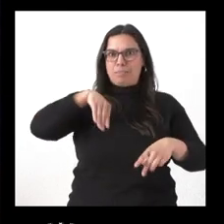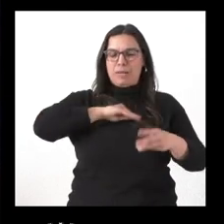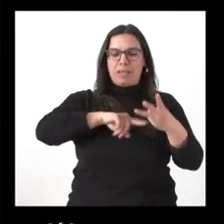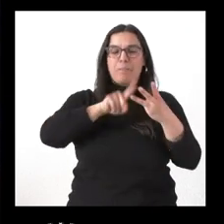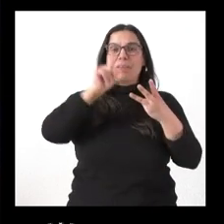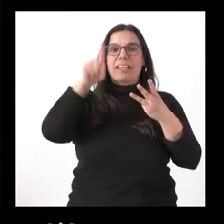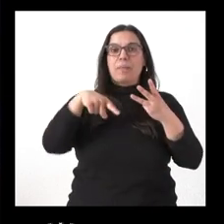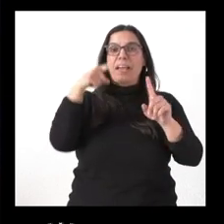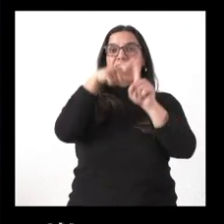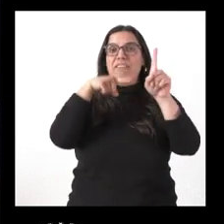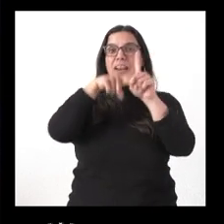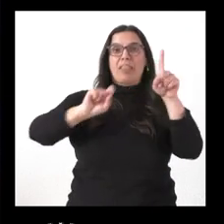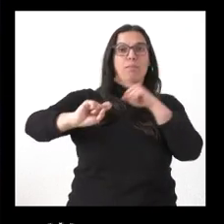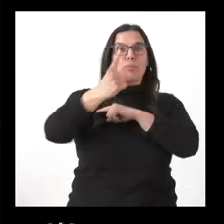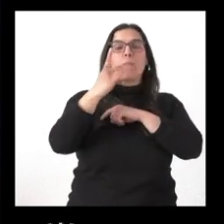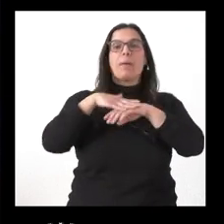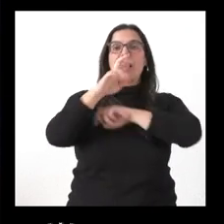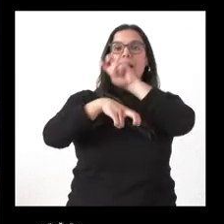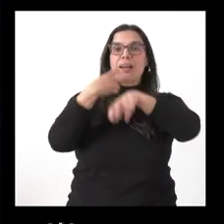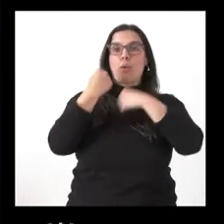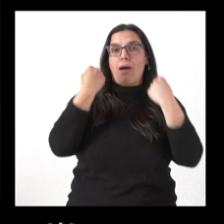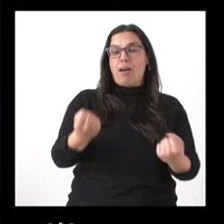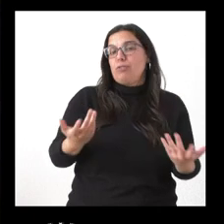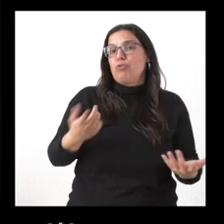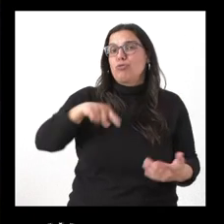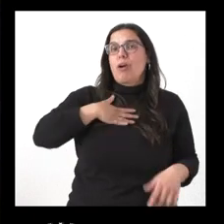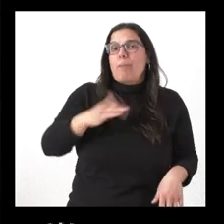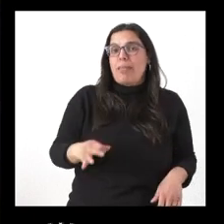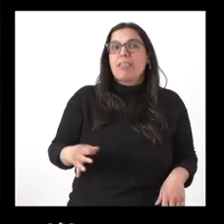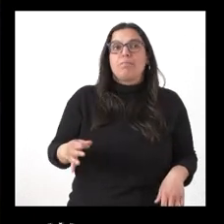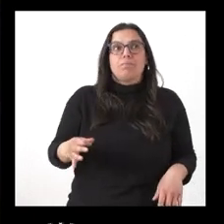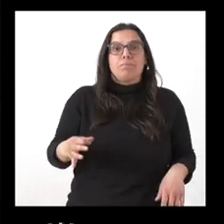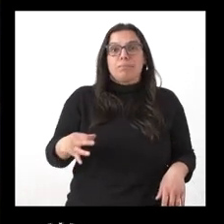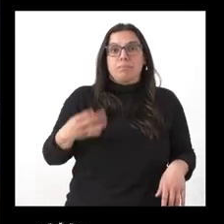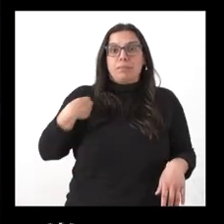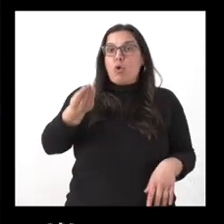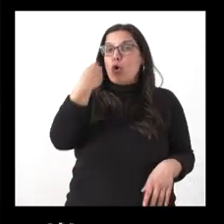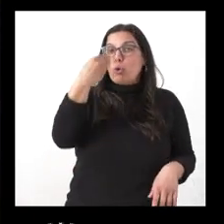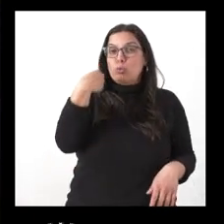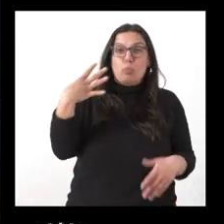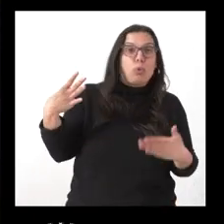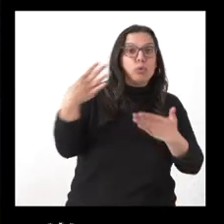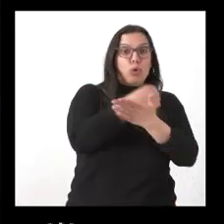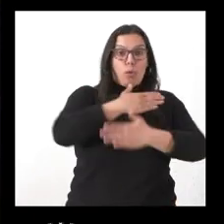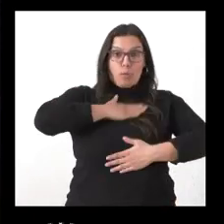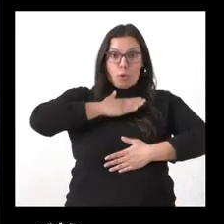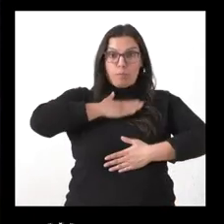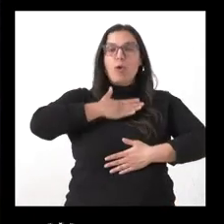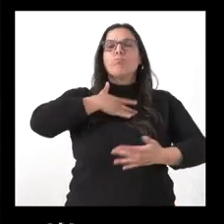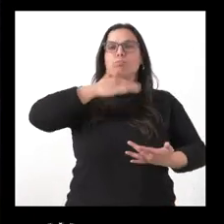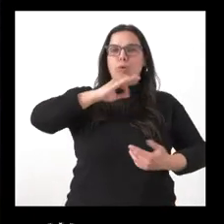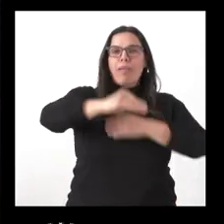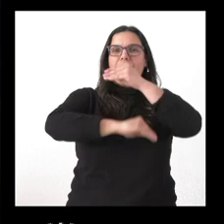energías renovables porque somos capaces de que todo el consumo de energía de Castilla y león se pueda